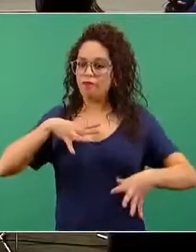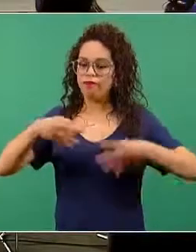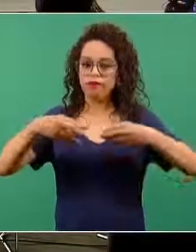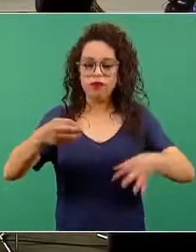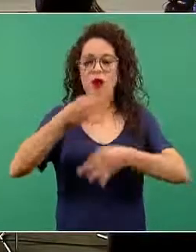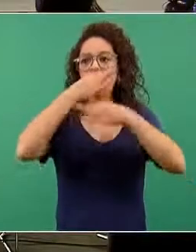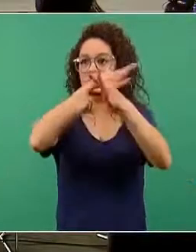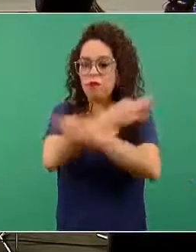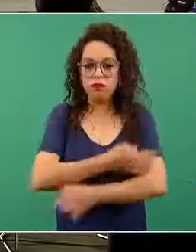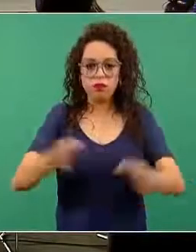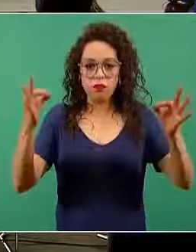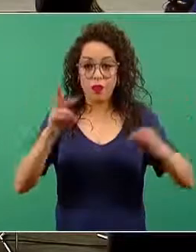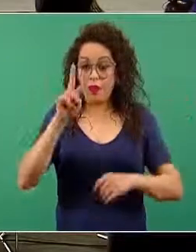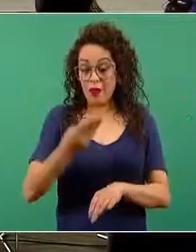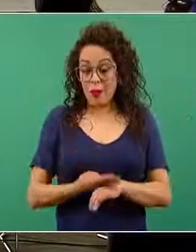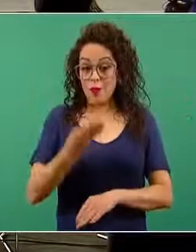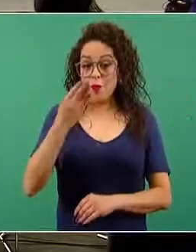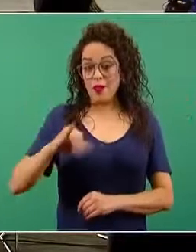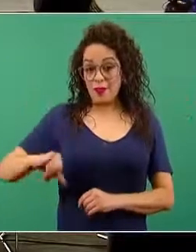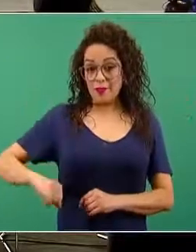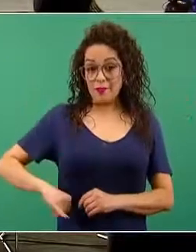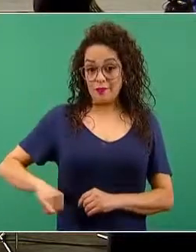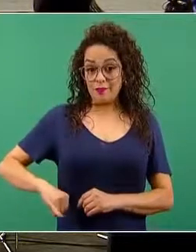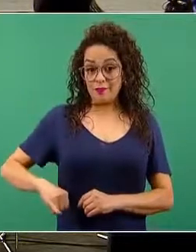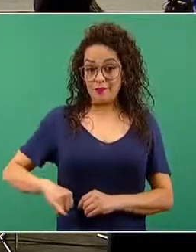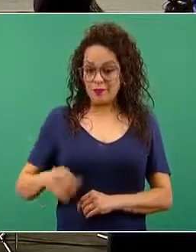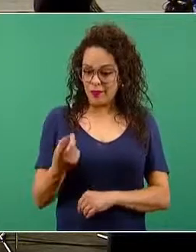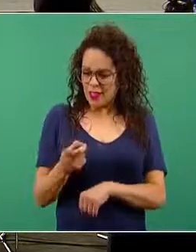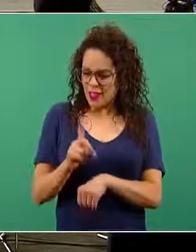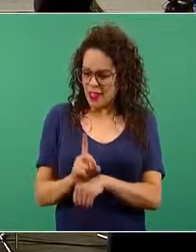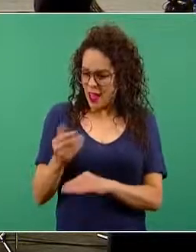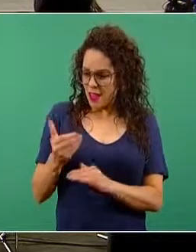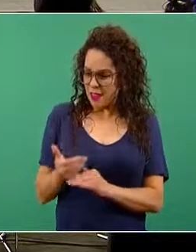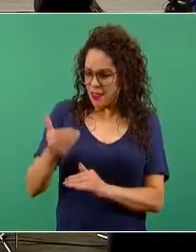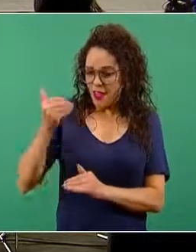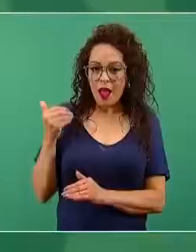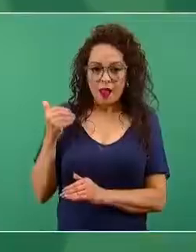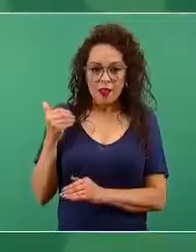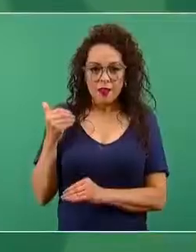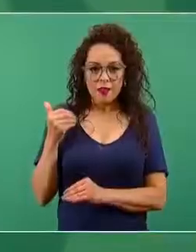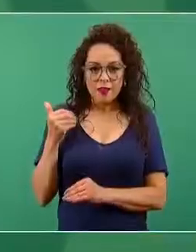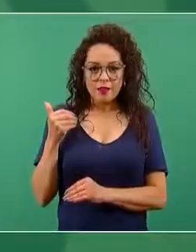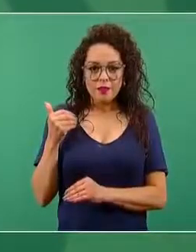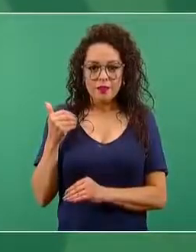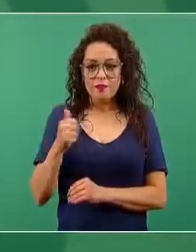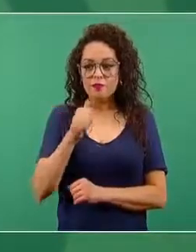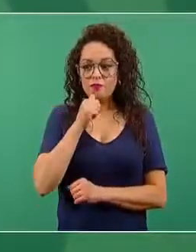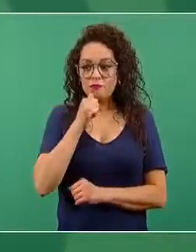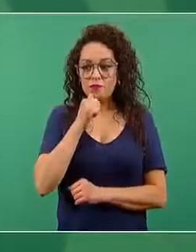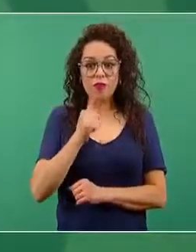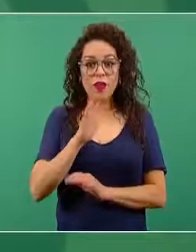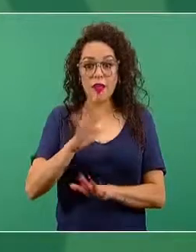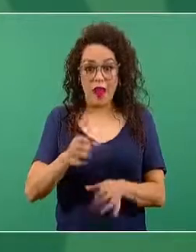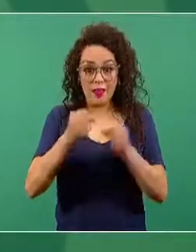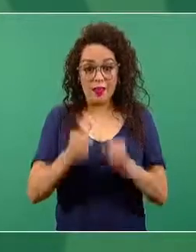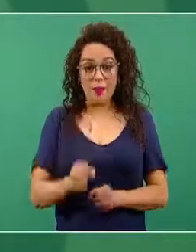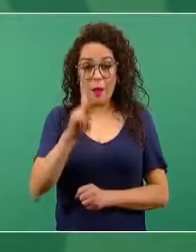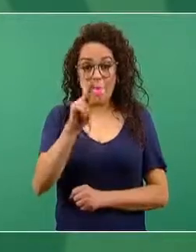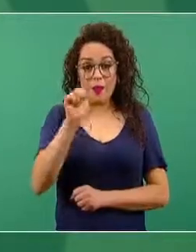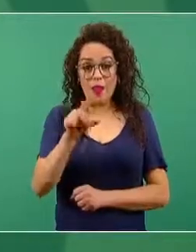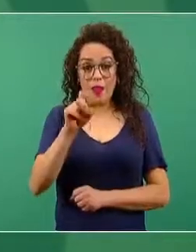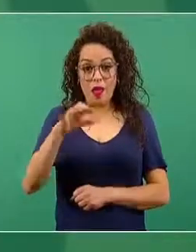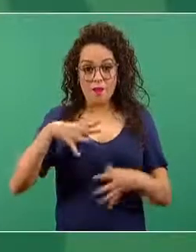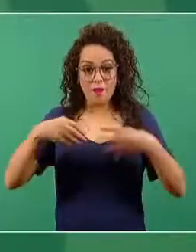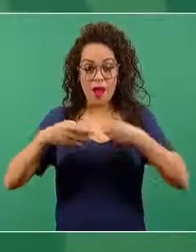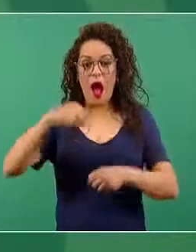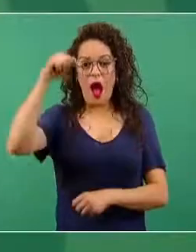resulta interesante que días antes de que se declarara como pandemia, en una de estas conferencias